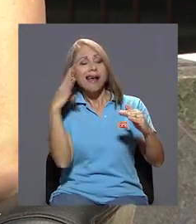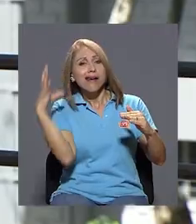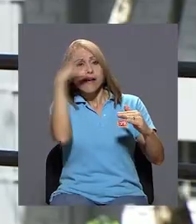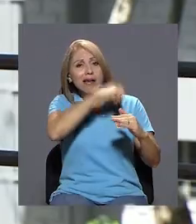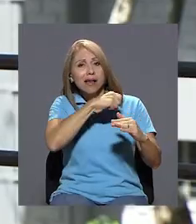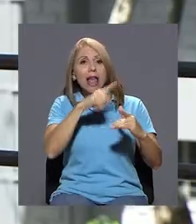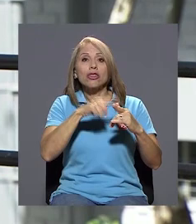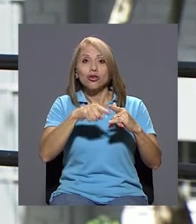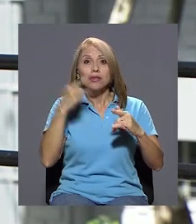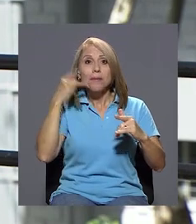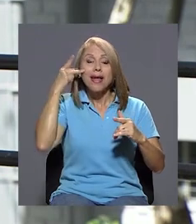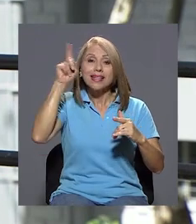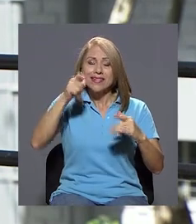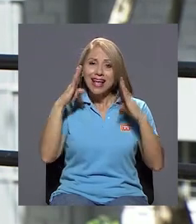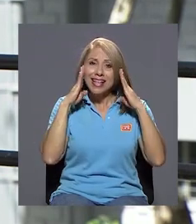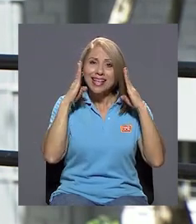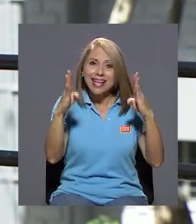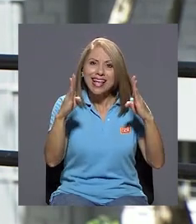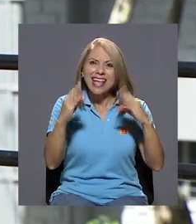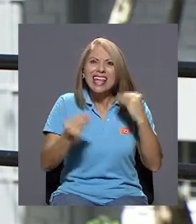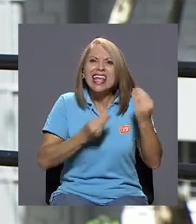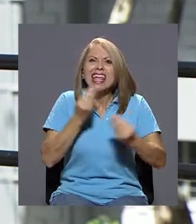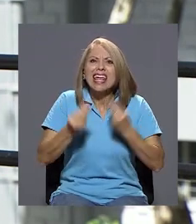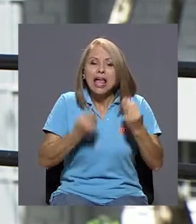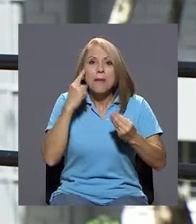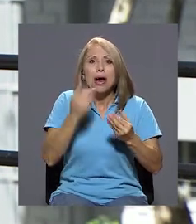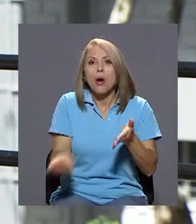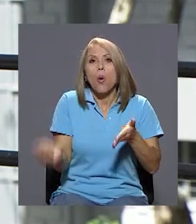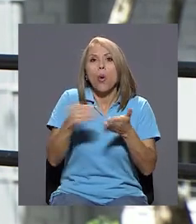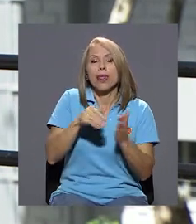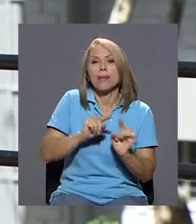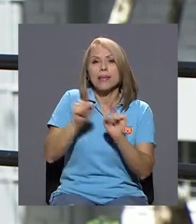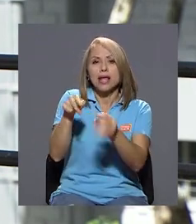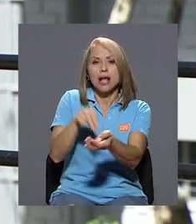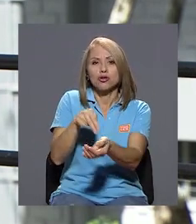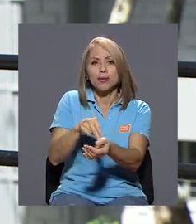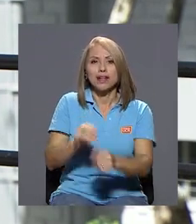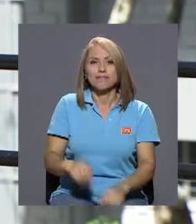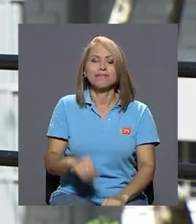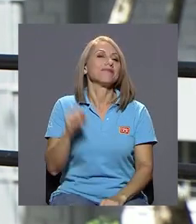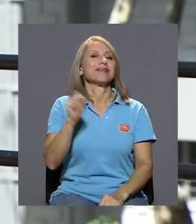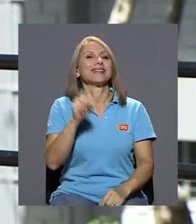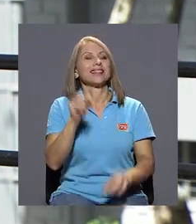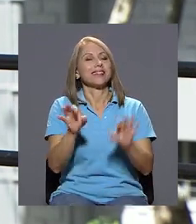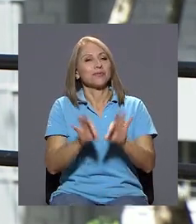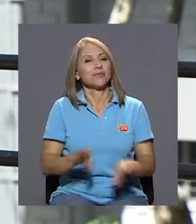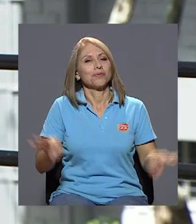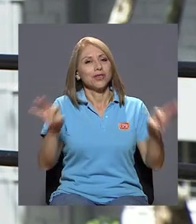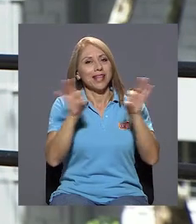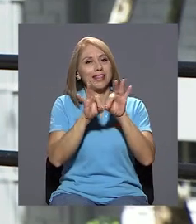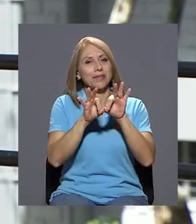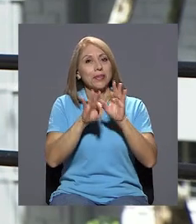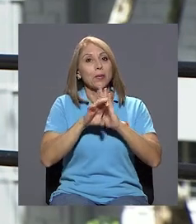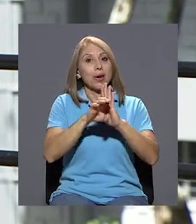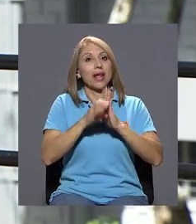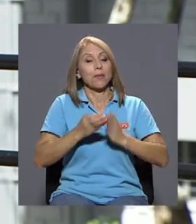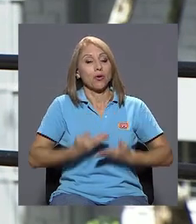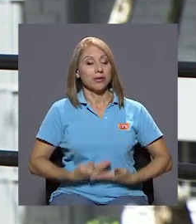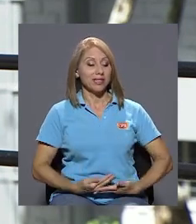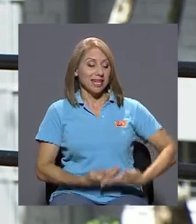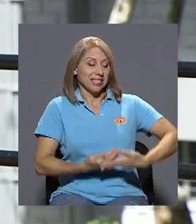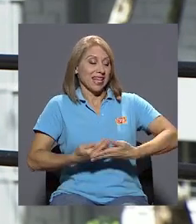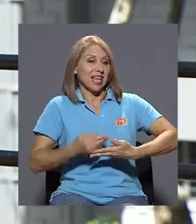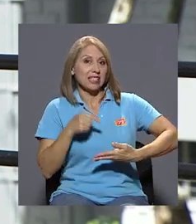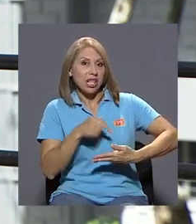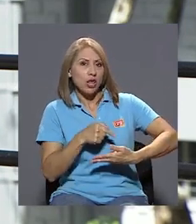los papás estén atentos a qué pueden para devolverse al hospital. Sí, es muy importante. Bueno, entre los más comunes en los recién nacidos, bueno,